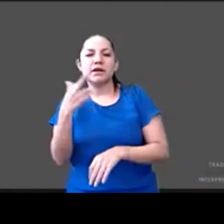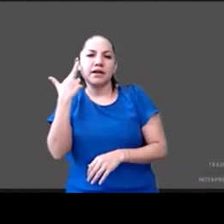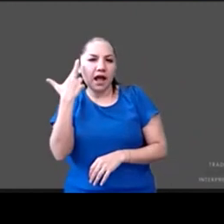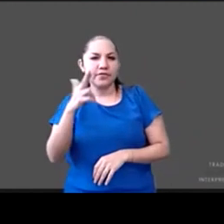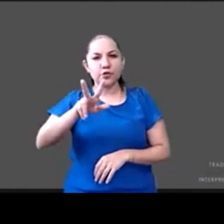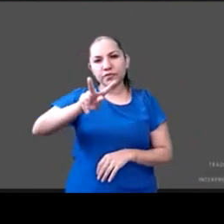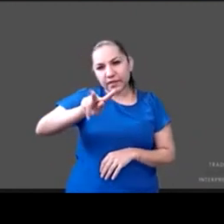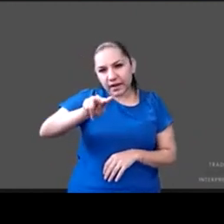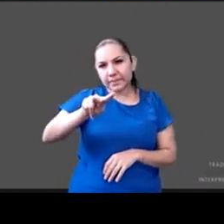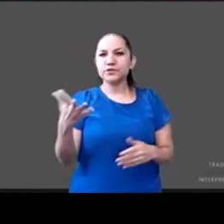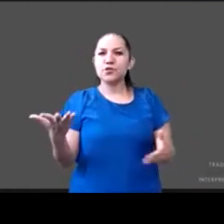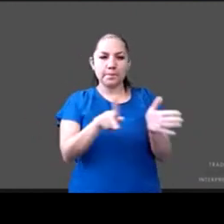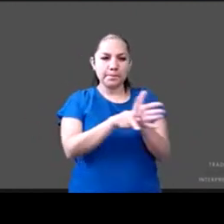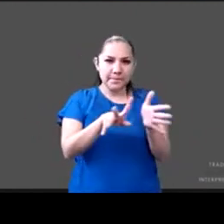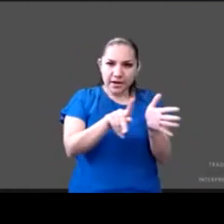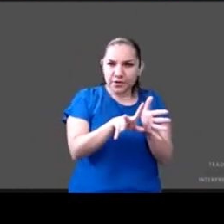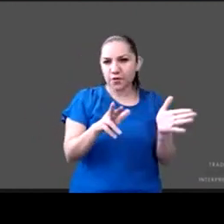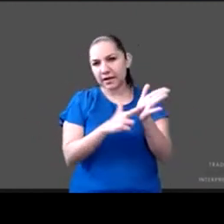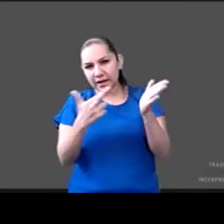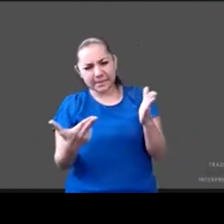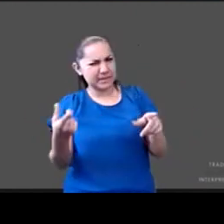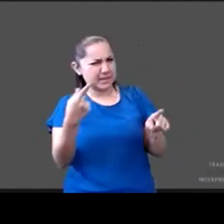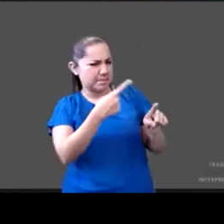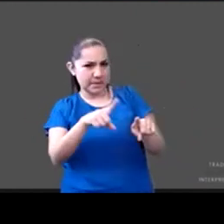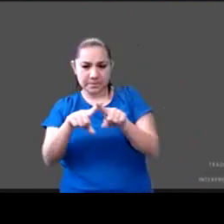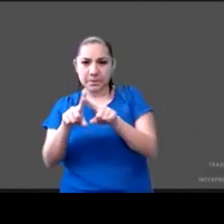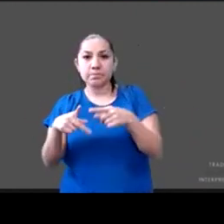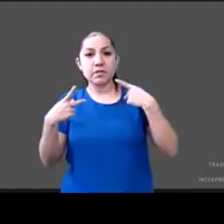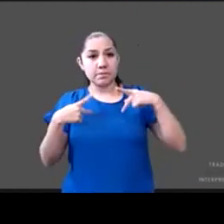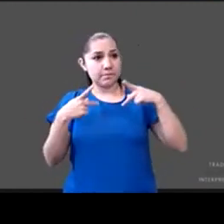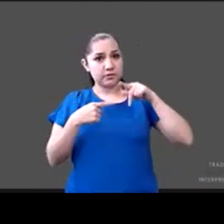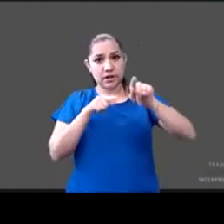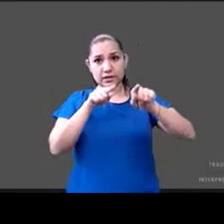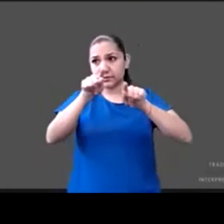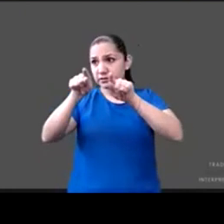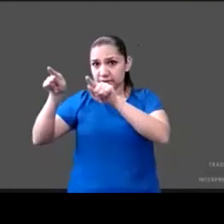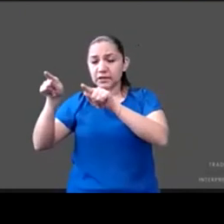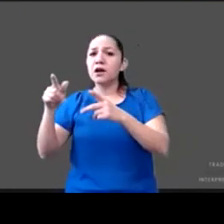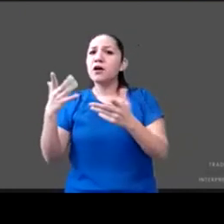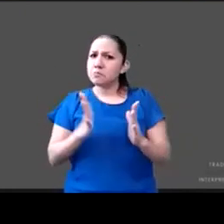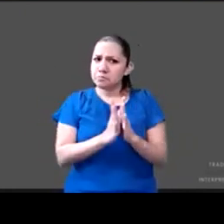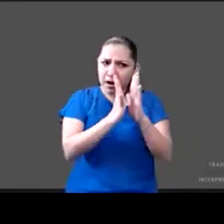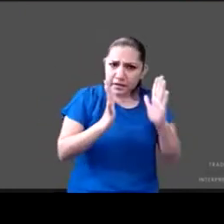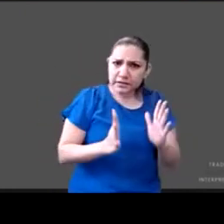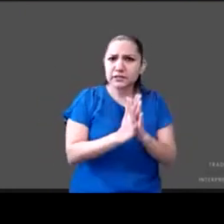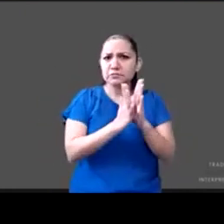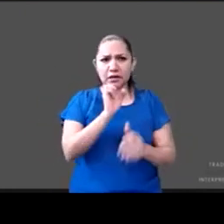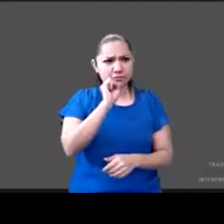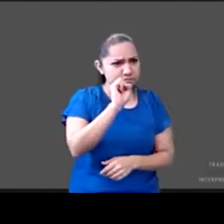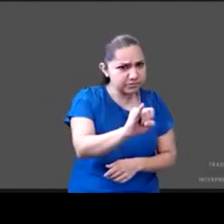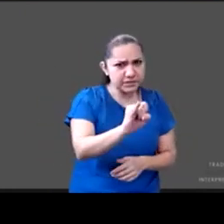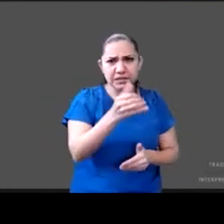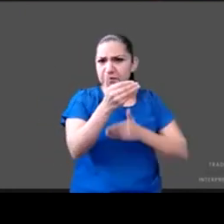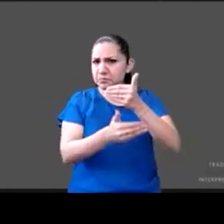en medios impresos, que estuvieron una y otra vez. También